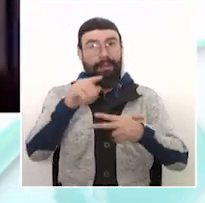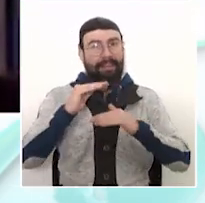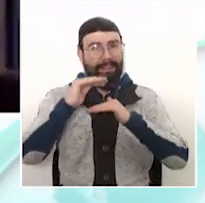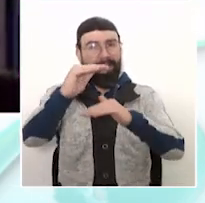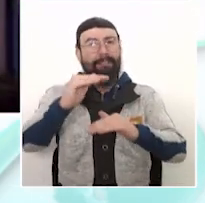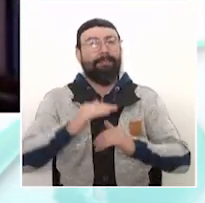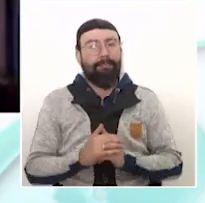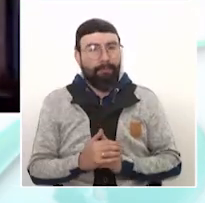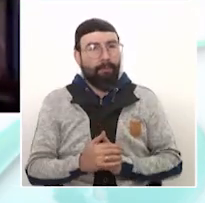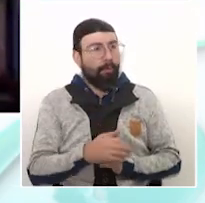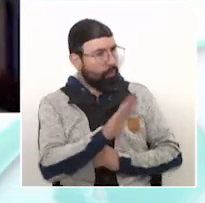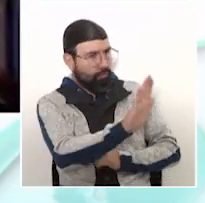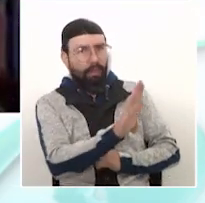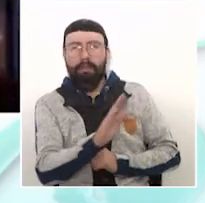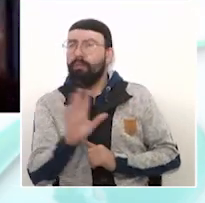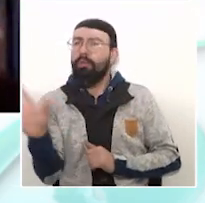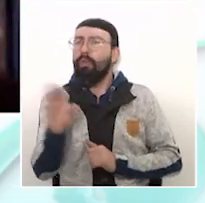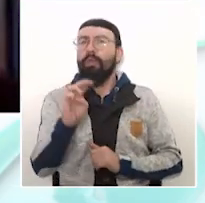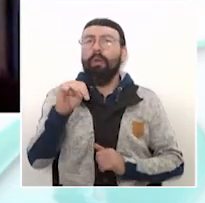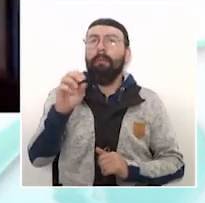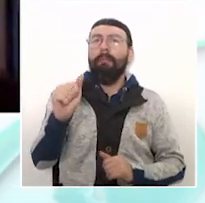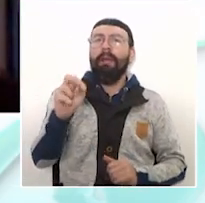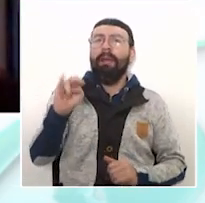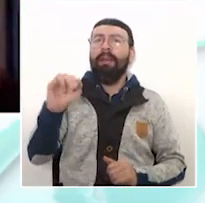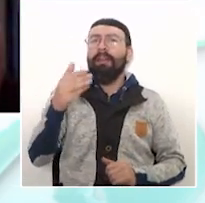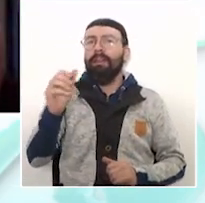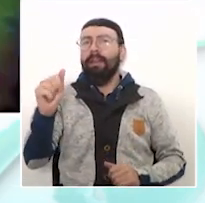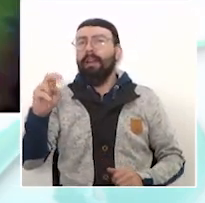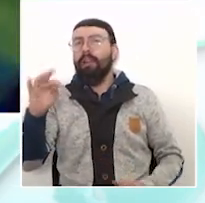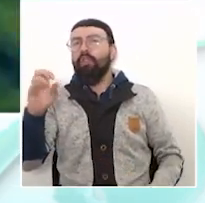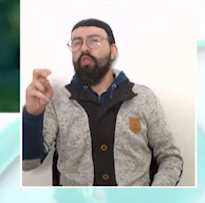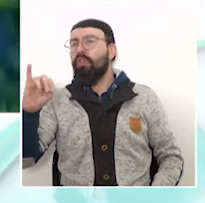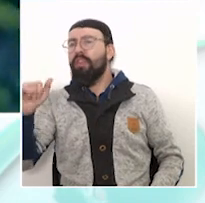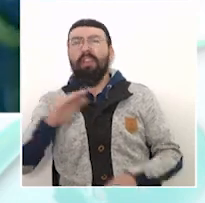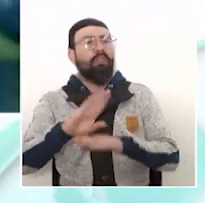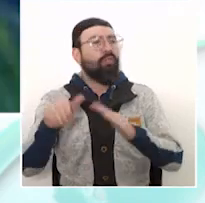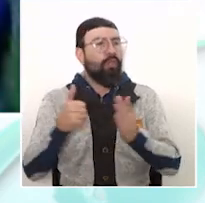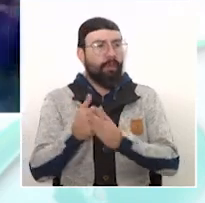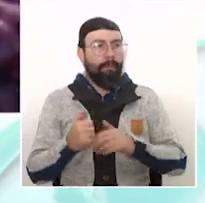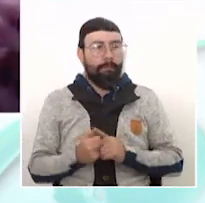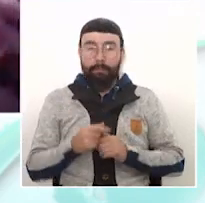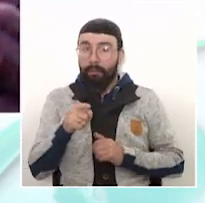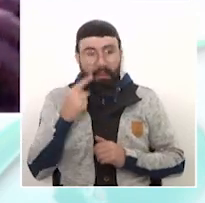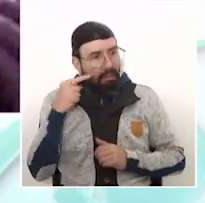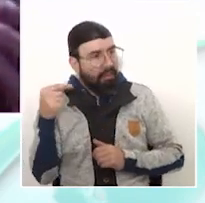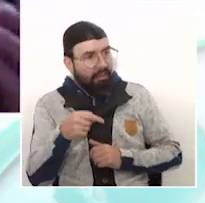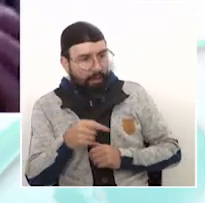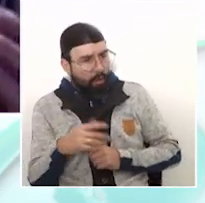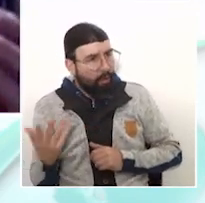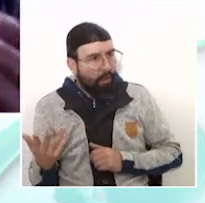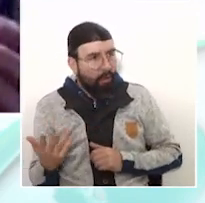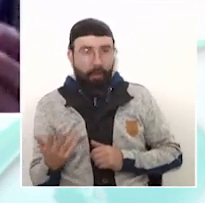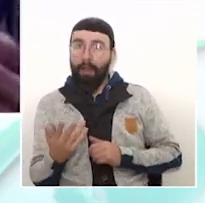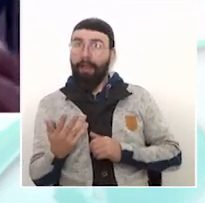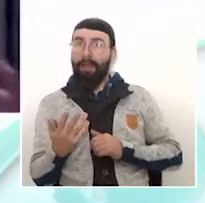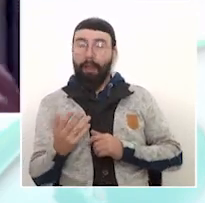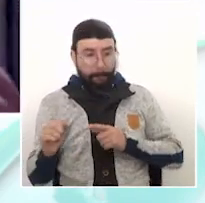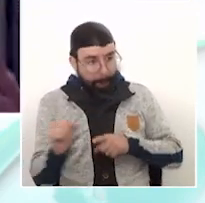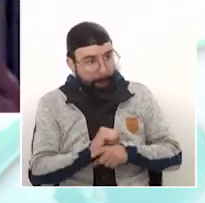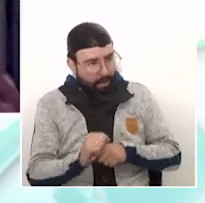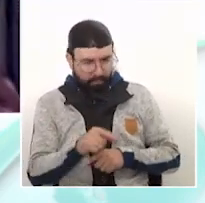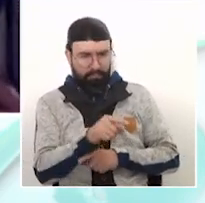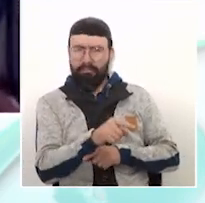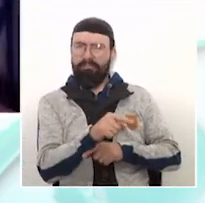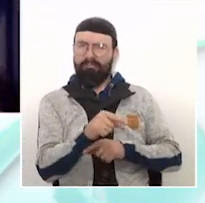y para ti, Santiago, y para María Antonia, y para todos los camarógrafos y los demás. ¿Qué habrá aquí? Vamos a ver. Algo práctico, algo